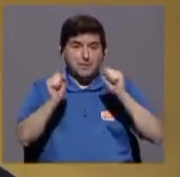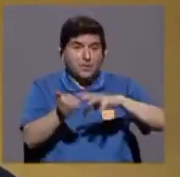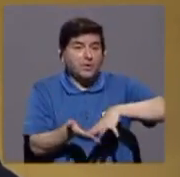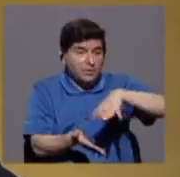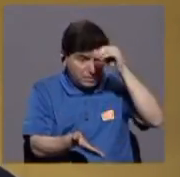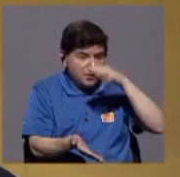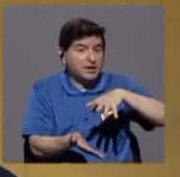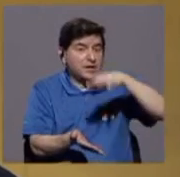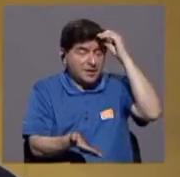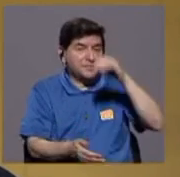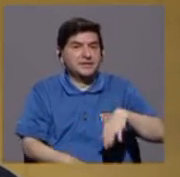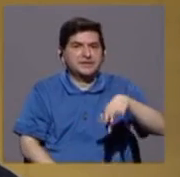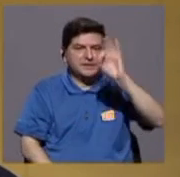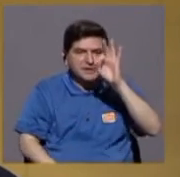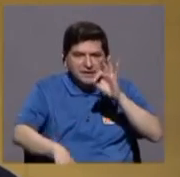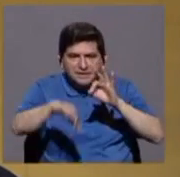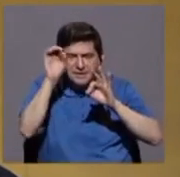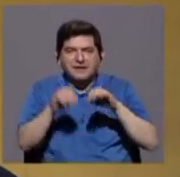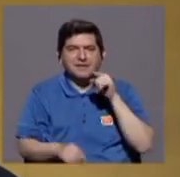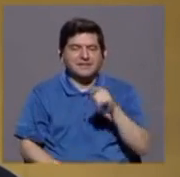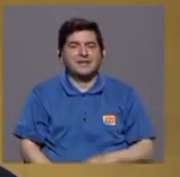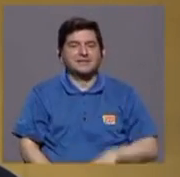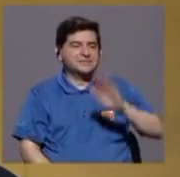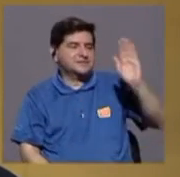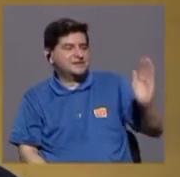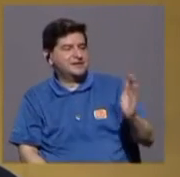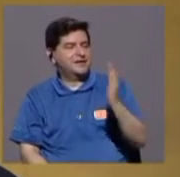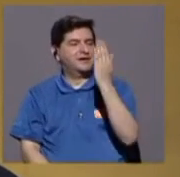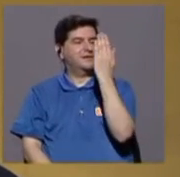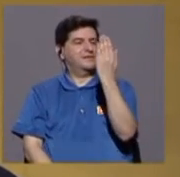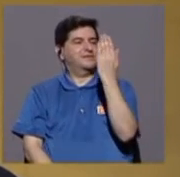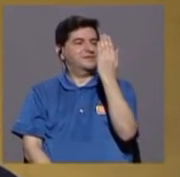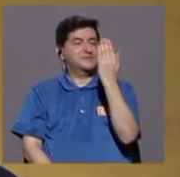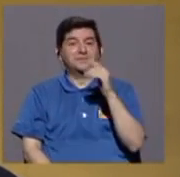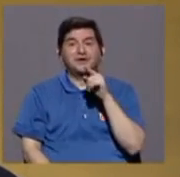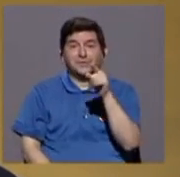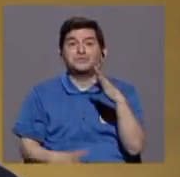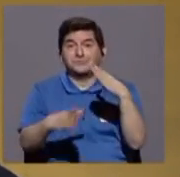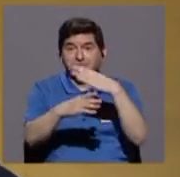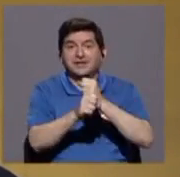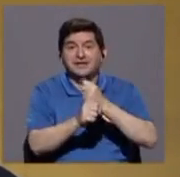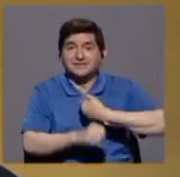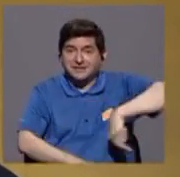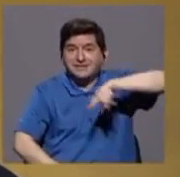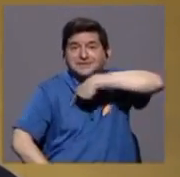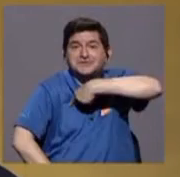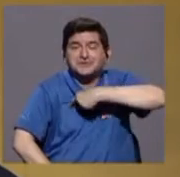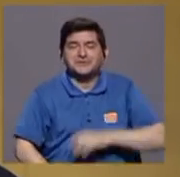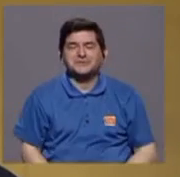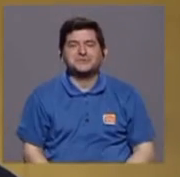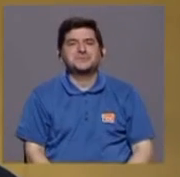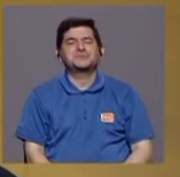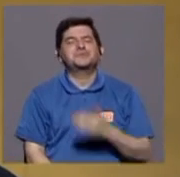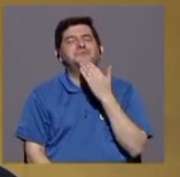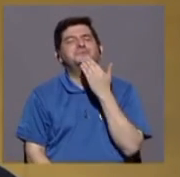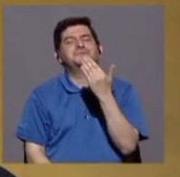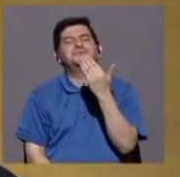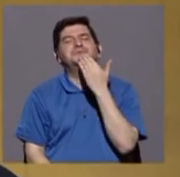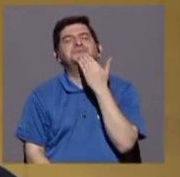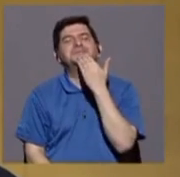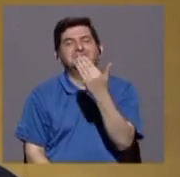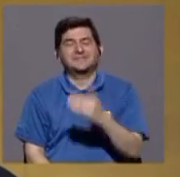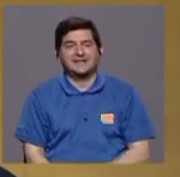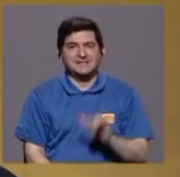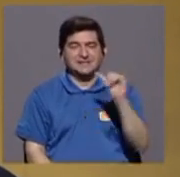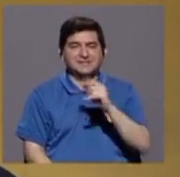aprender más de los hallazgos de este espejo que nos están haciendo ustedes. Te agradecemos una vez más, y